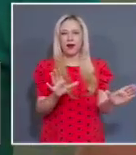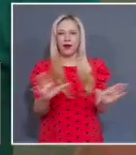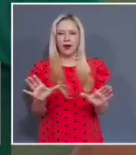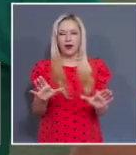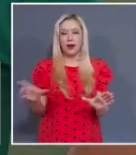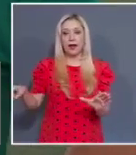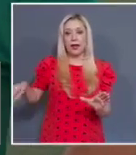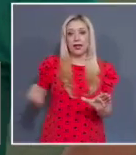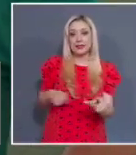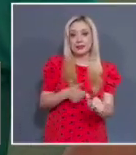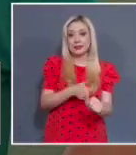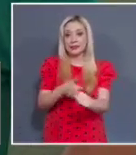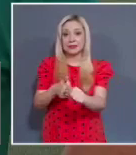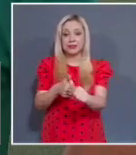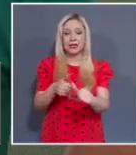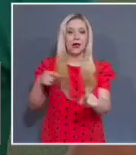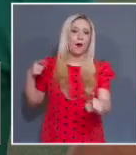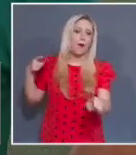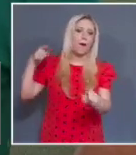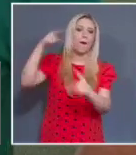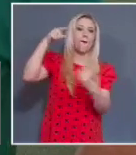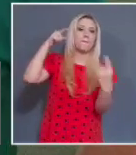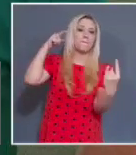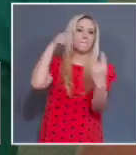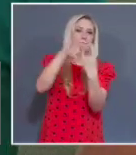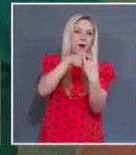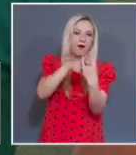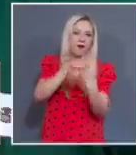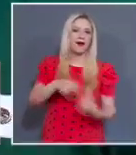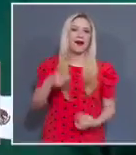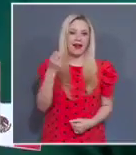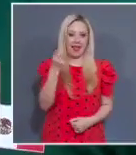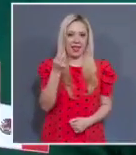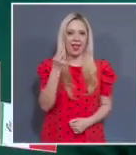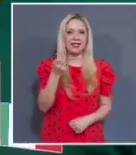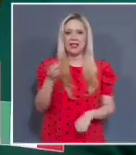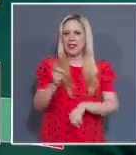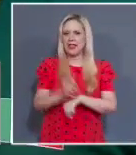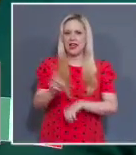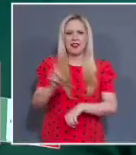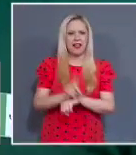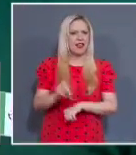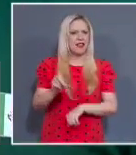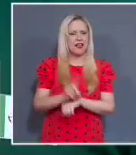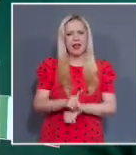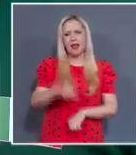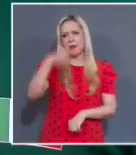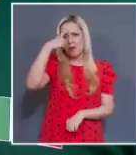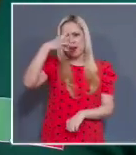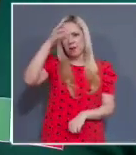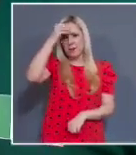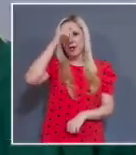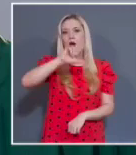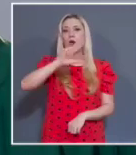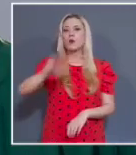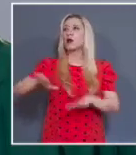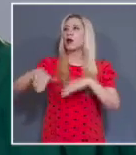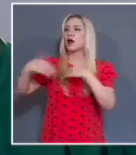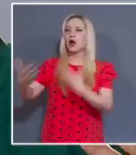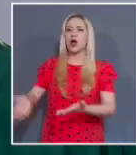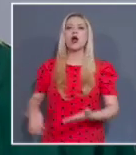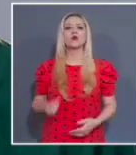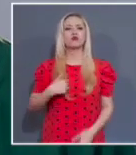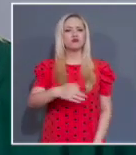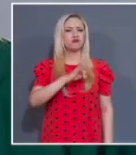que ellos sean independientes dentro de la cancha para que puedan serlo en su vida diaria, ¿verdad? Buscamos una máxima intensidad, una máxima exigencia. Justo la federación